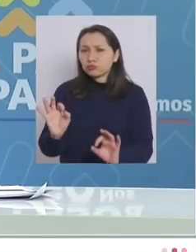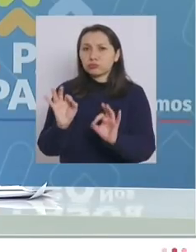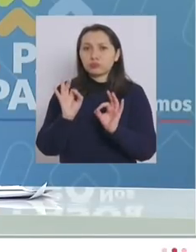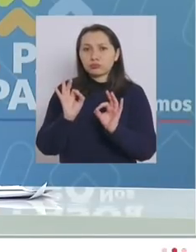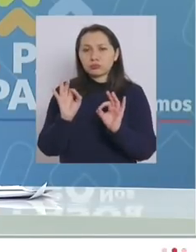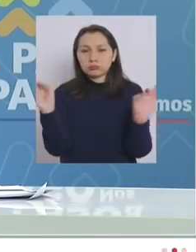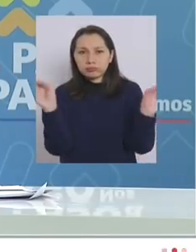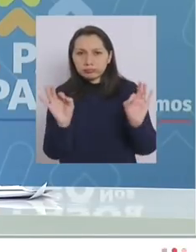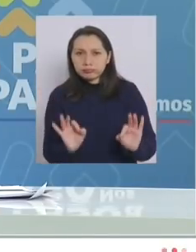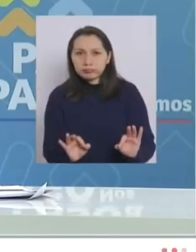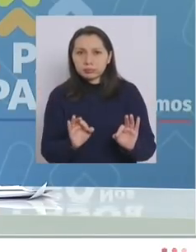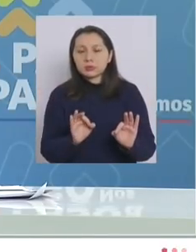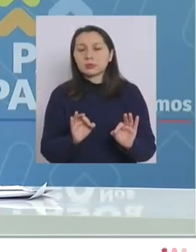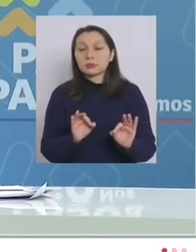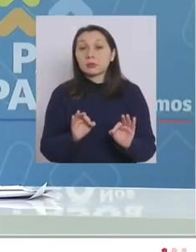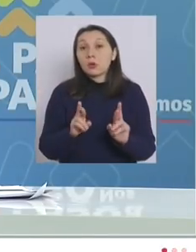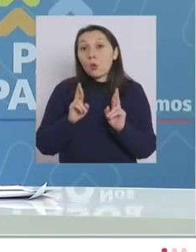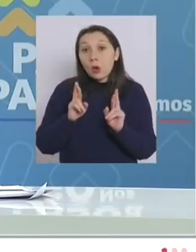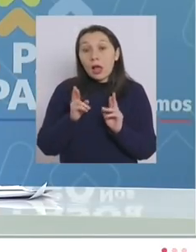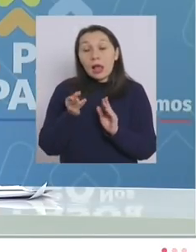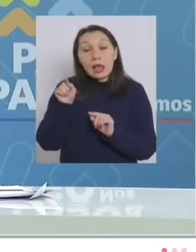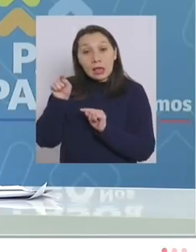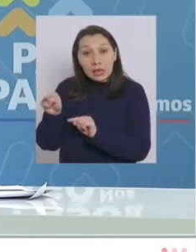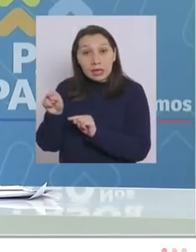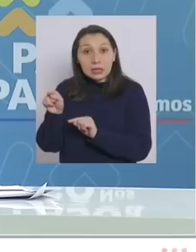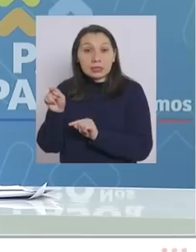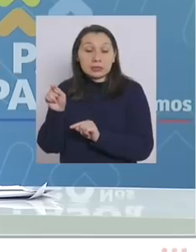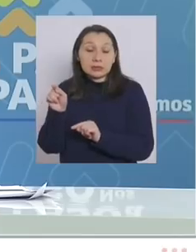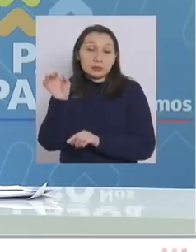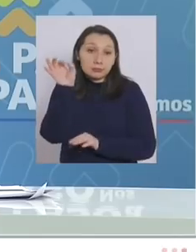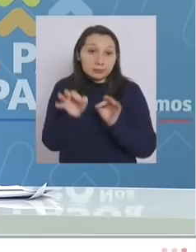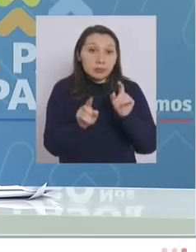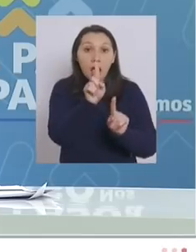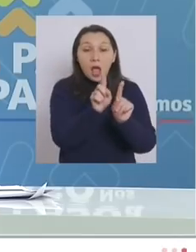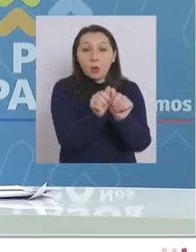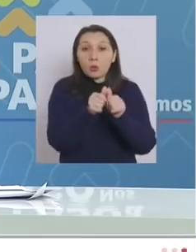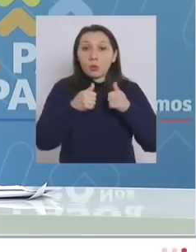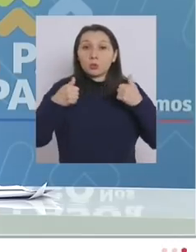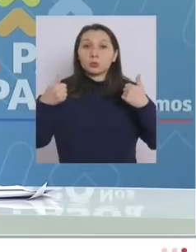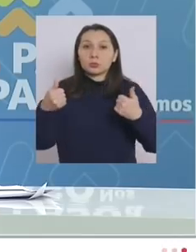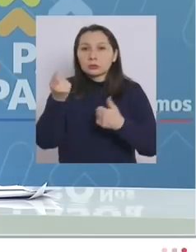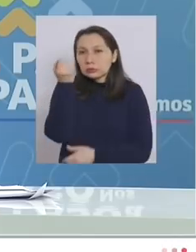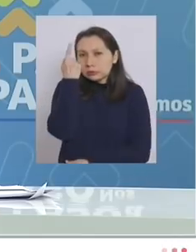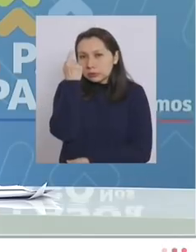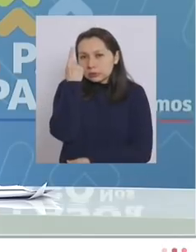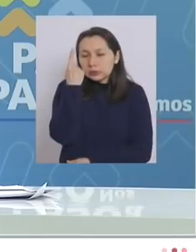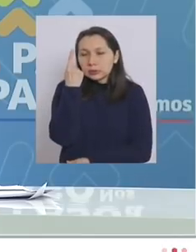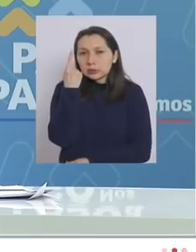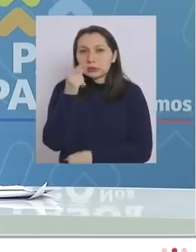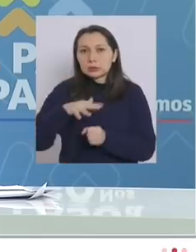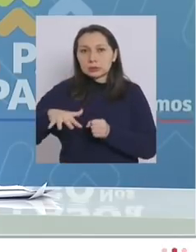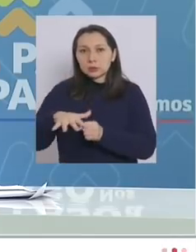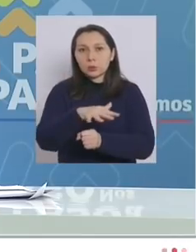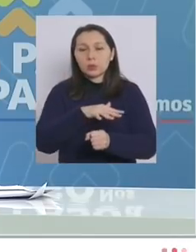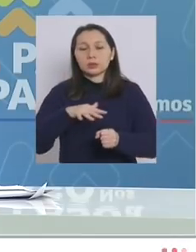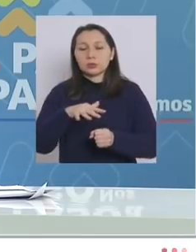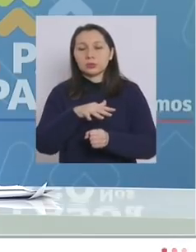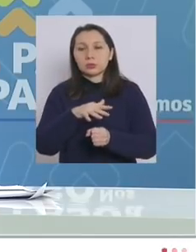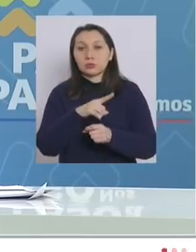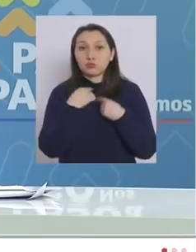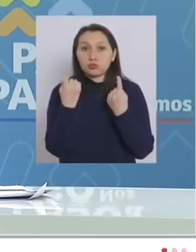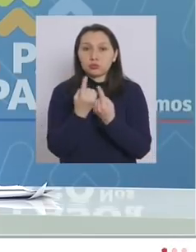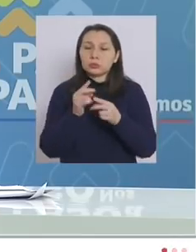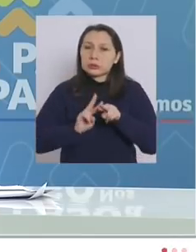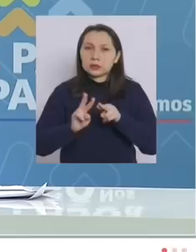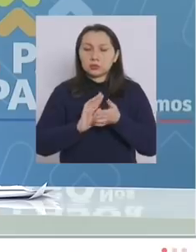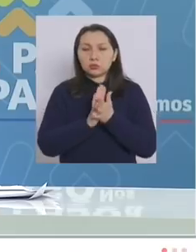excelente explicación. Espero que con esto algunas autoridades entiendan la situación. Nosotros